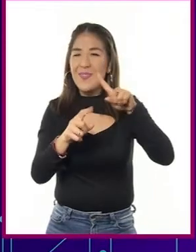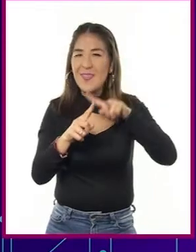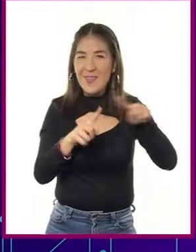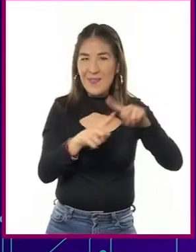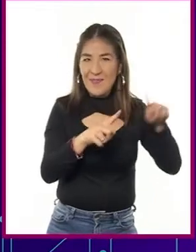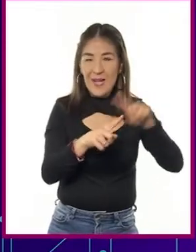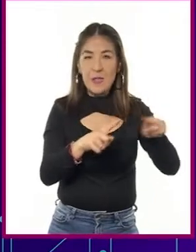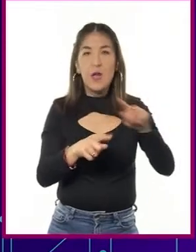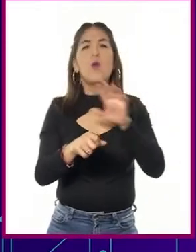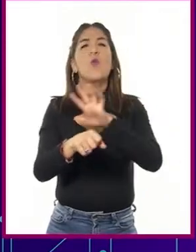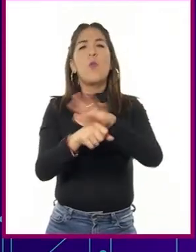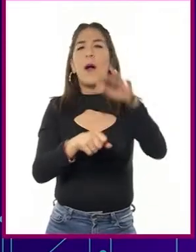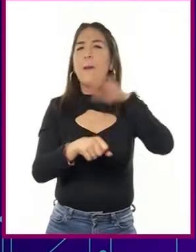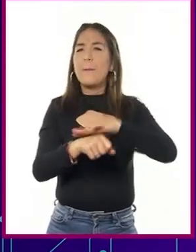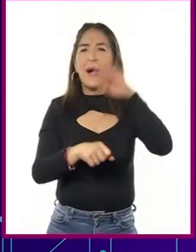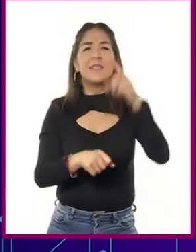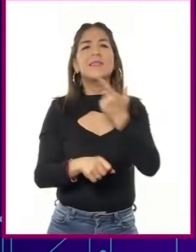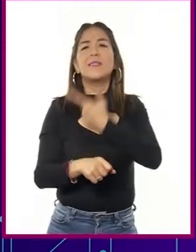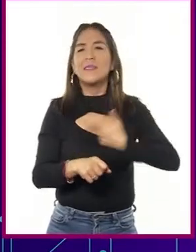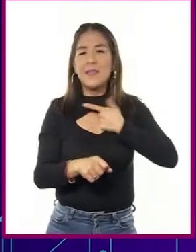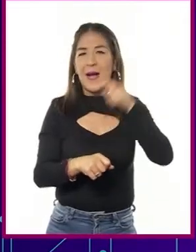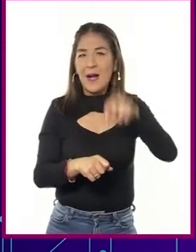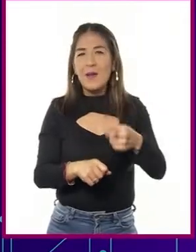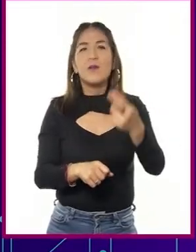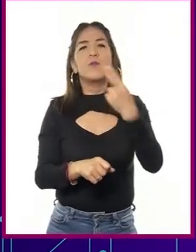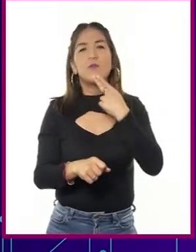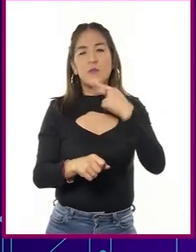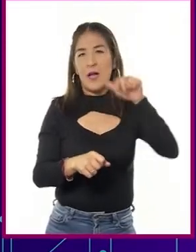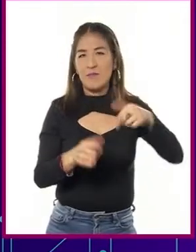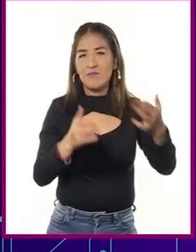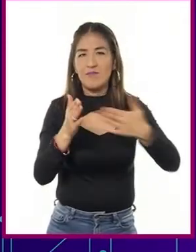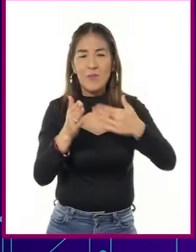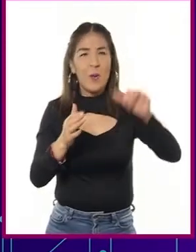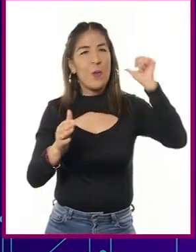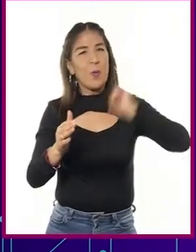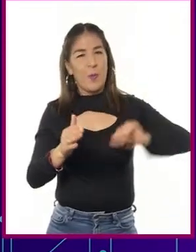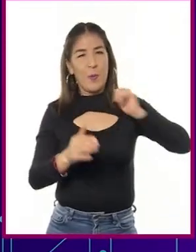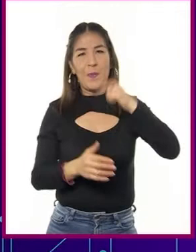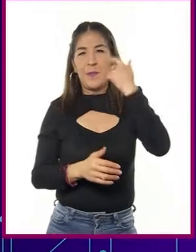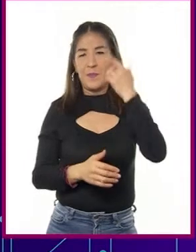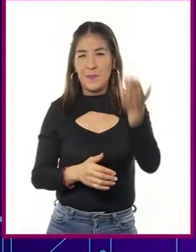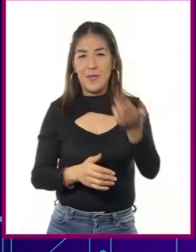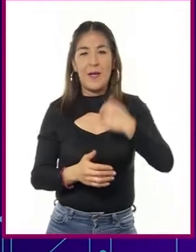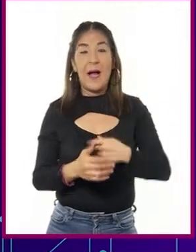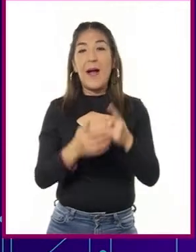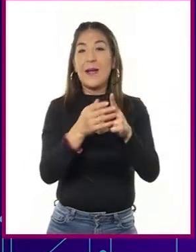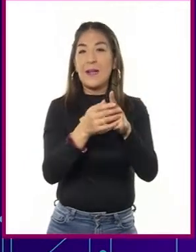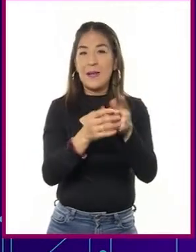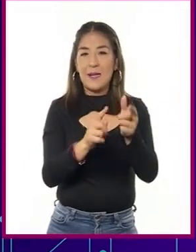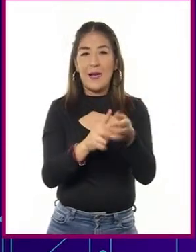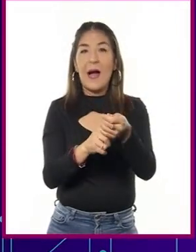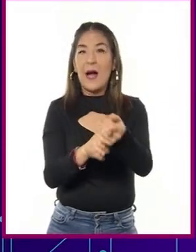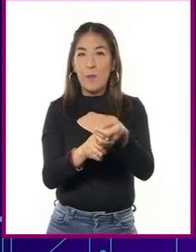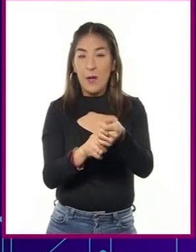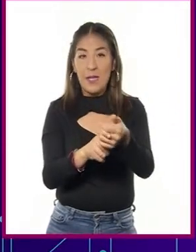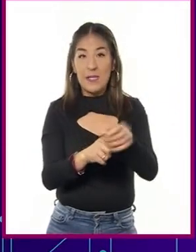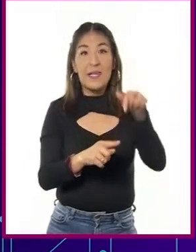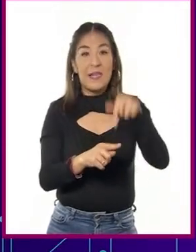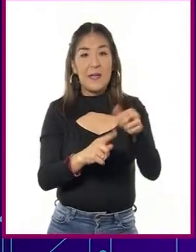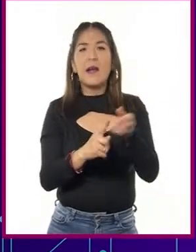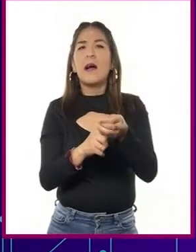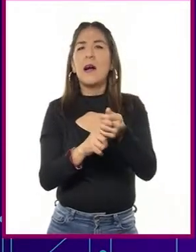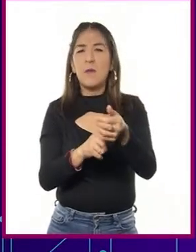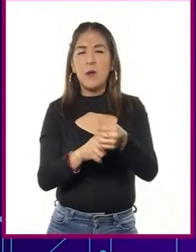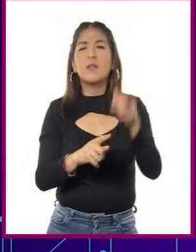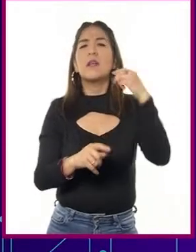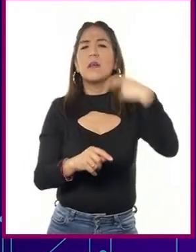Mencionaremos tres grandes maravillas de nuestra cultura gastronómica ancestral. El cacahuate. El nombre cacahuate